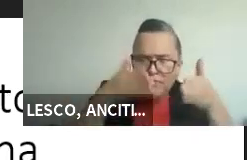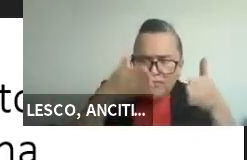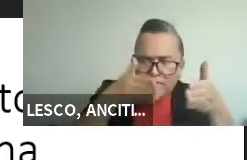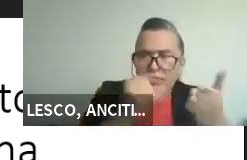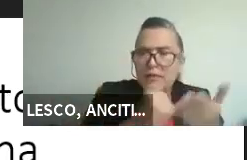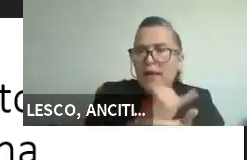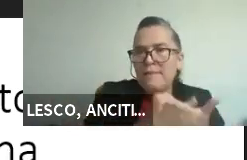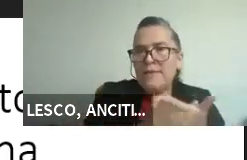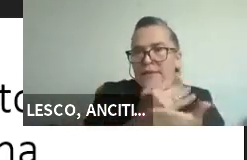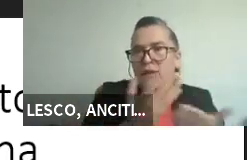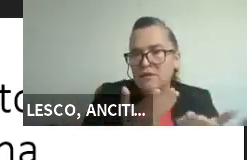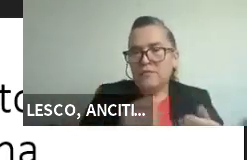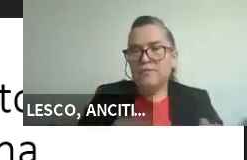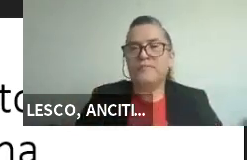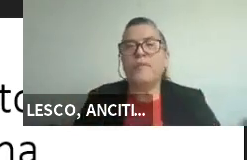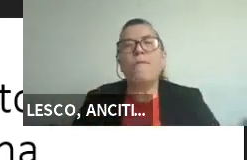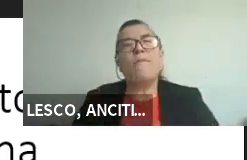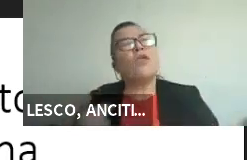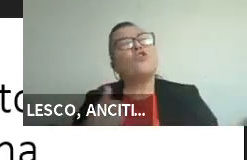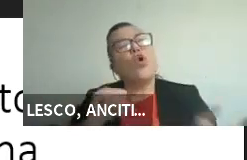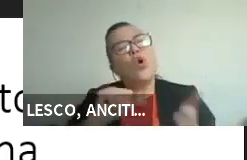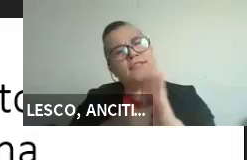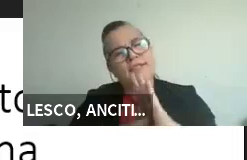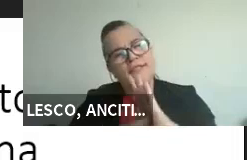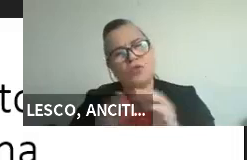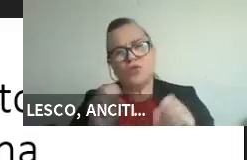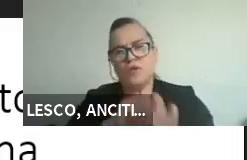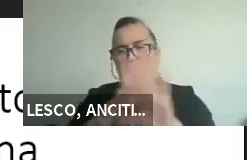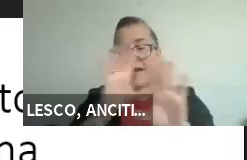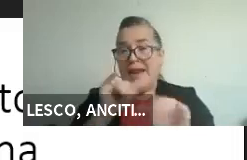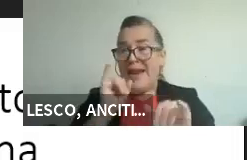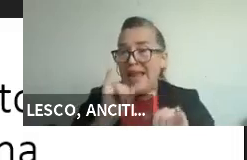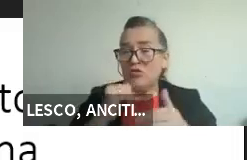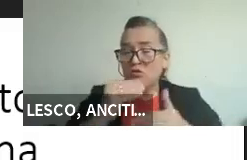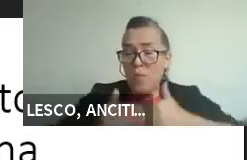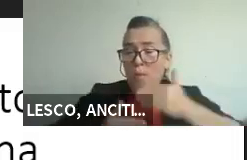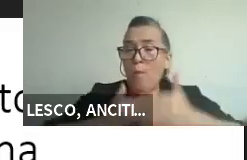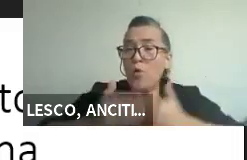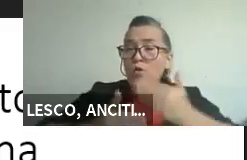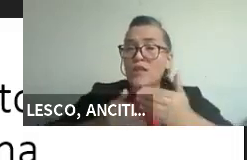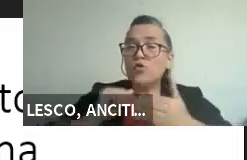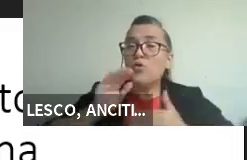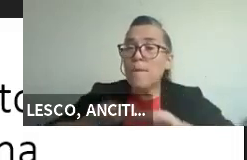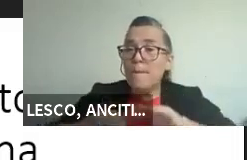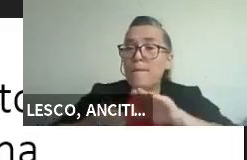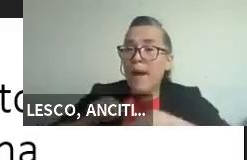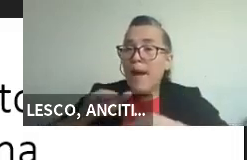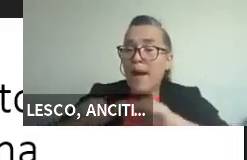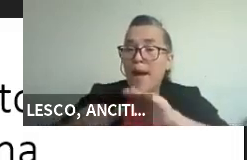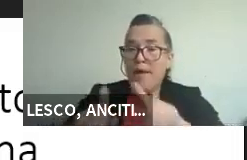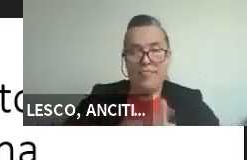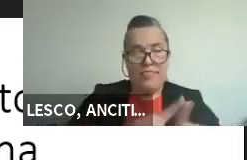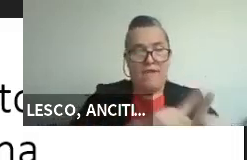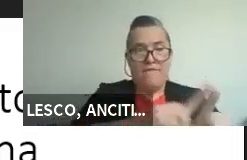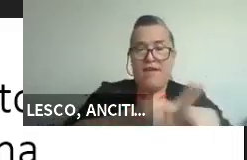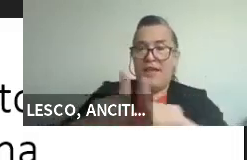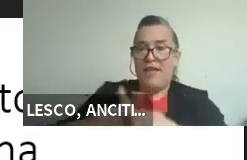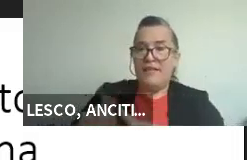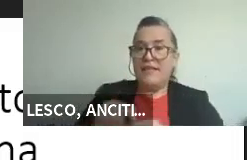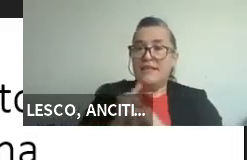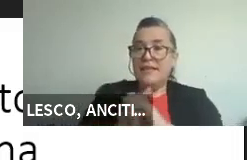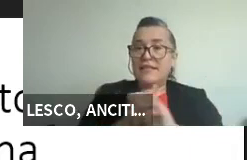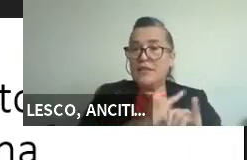quiero aclarar e insistir en el punto de que estos son procesos paulatinos y diferentes instituciones están en diferentes niveles